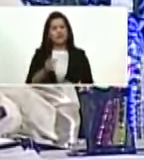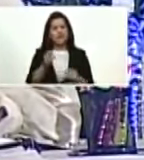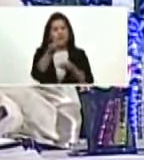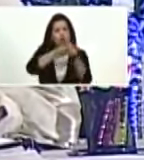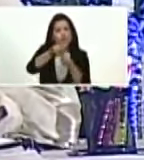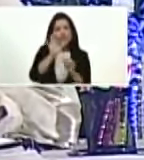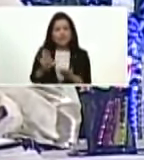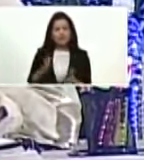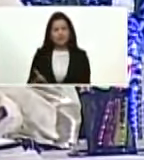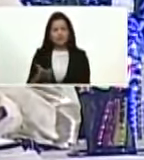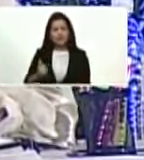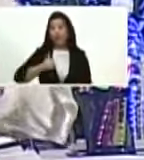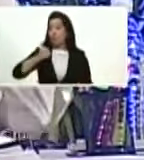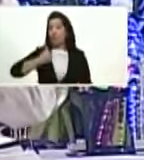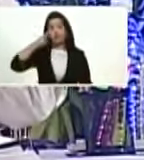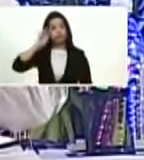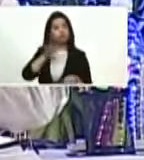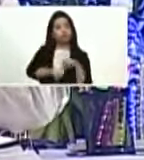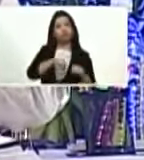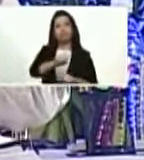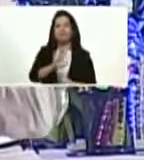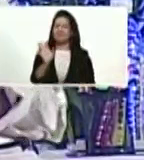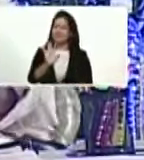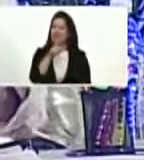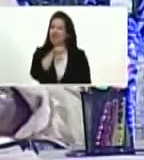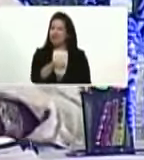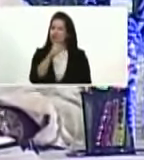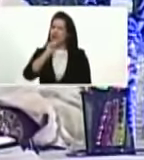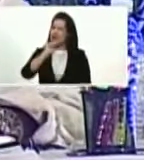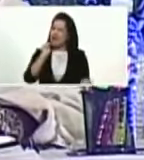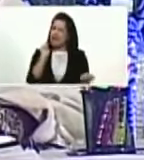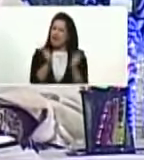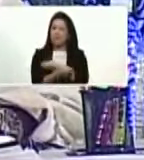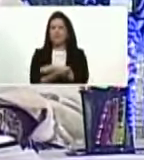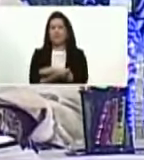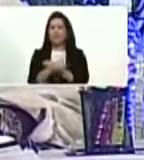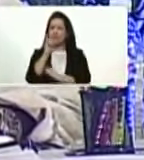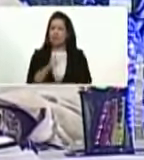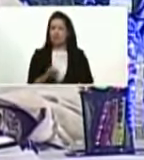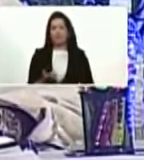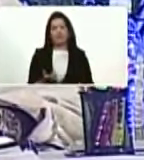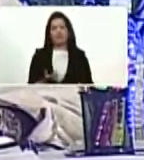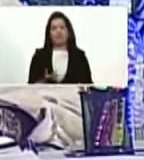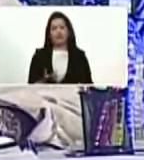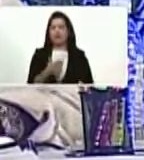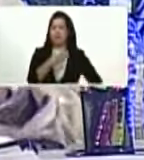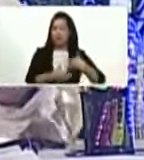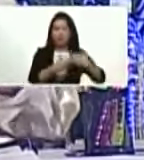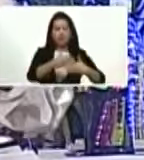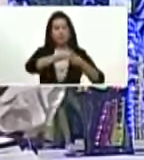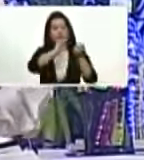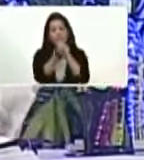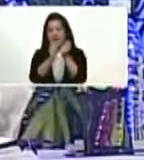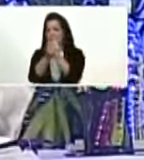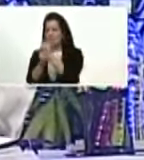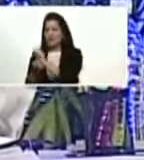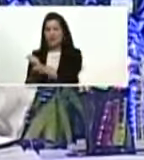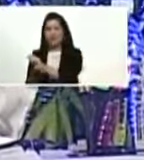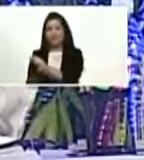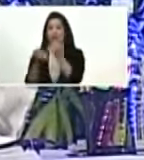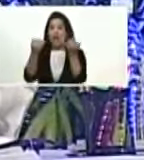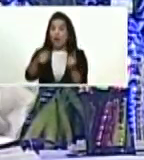Hay que revertirlo en cada fase de los procesos económicos. Y este poder que